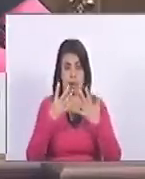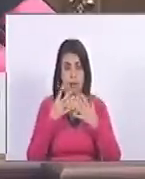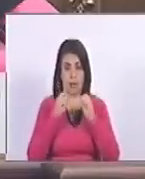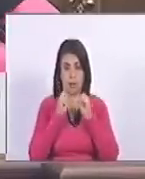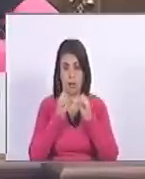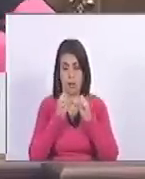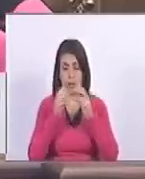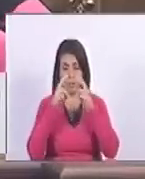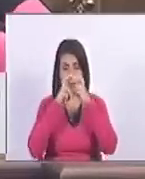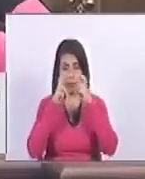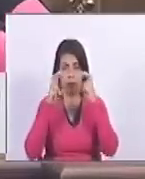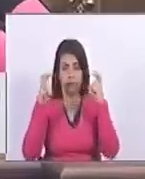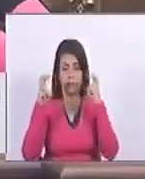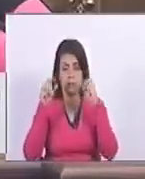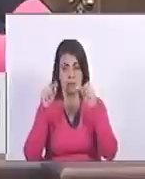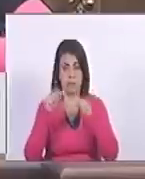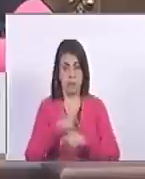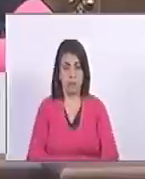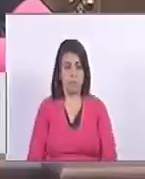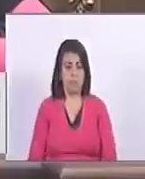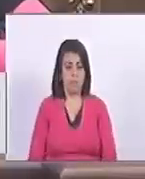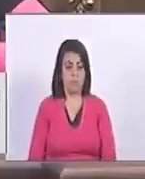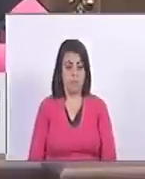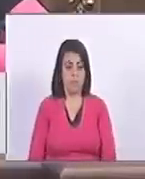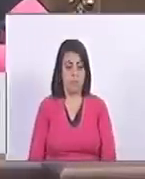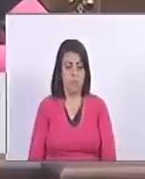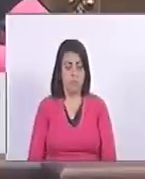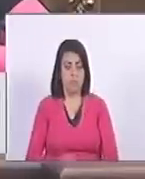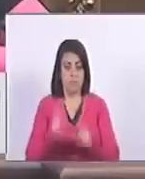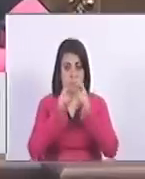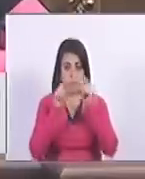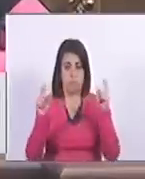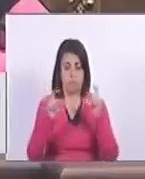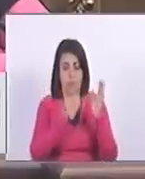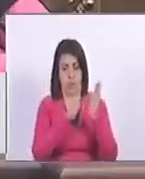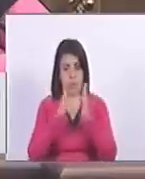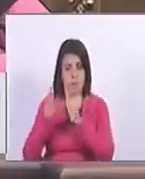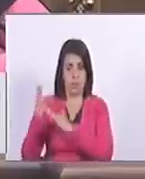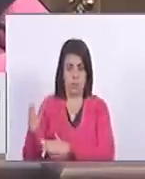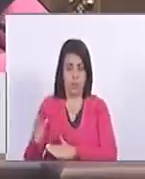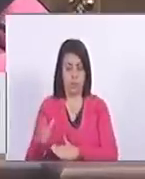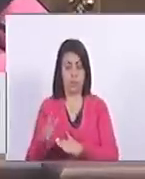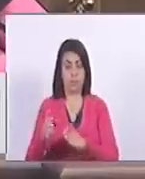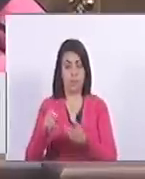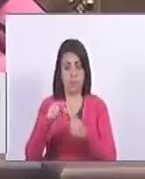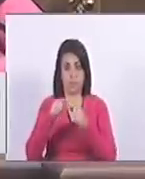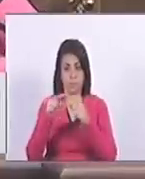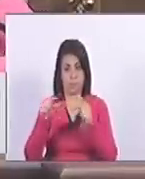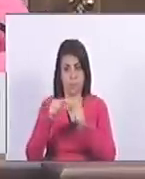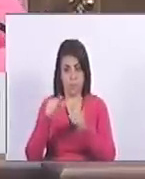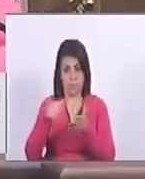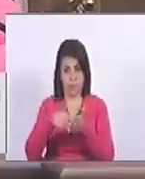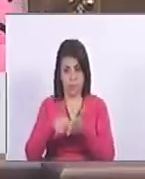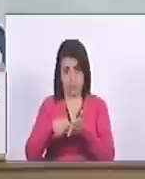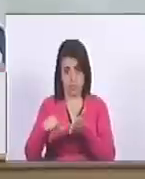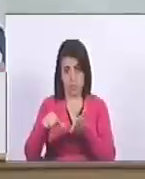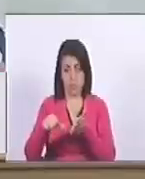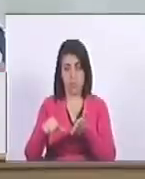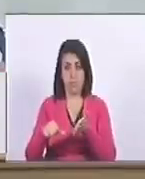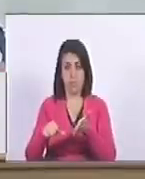queda redactado en los siguientes términos. Epígrafe, coordinación de estímulos fiscales. Es todo, señor